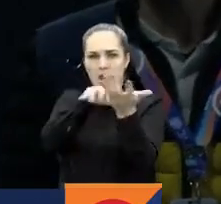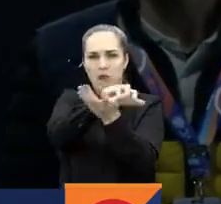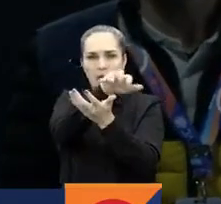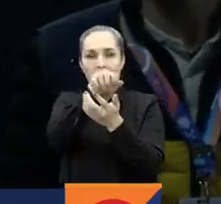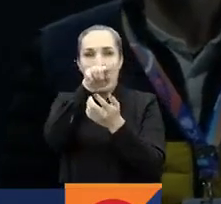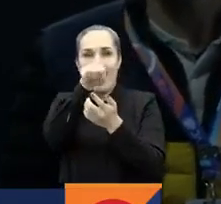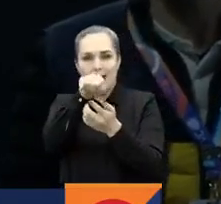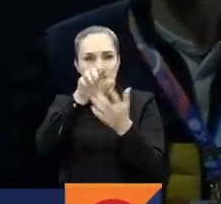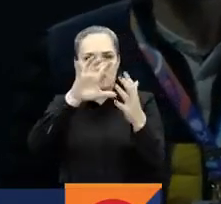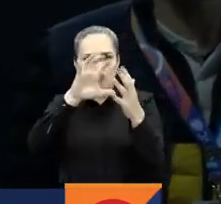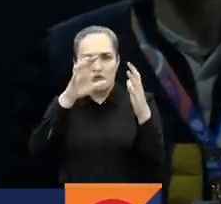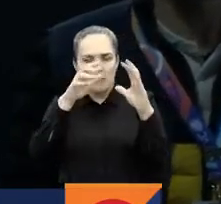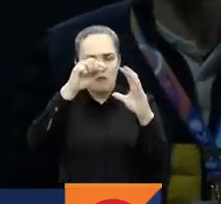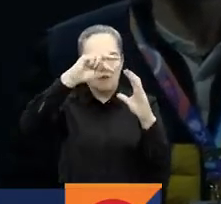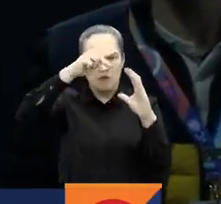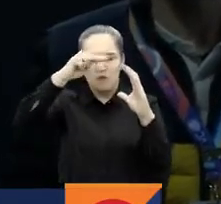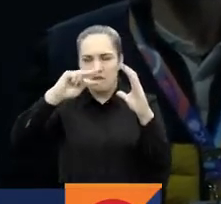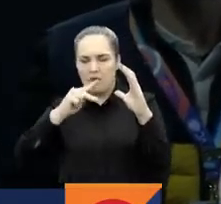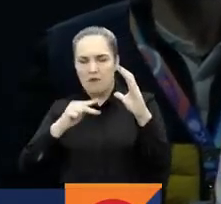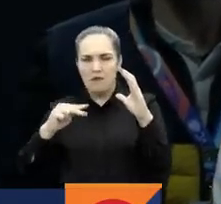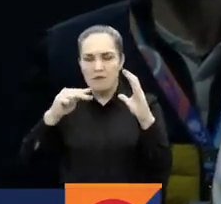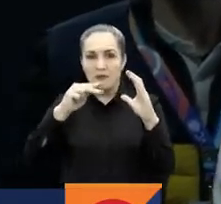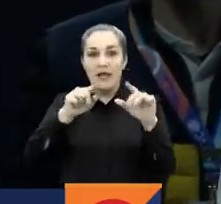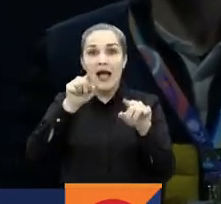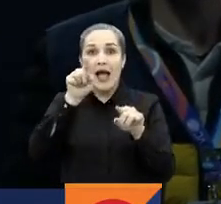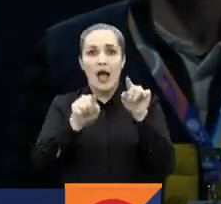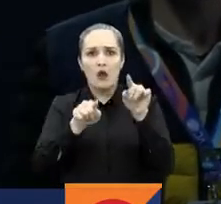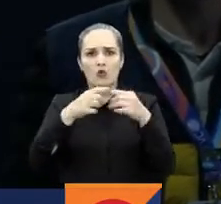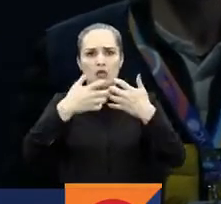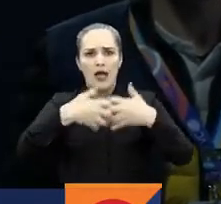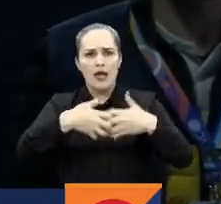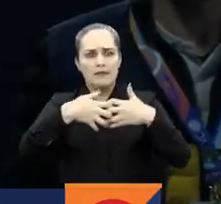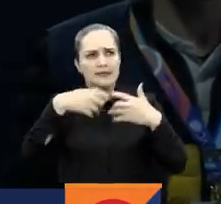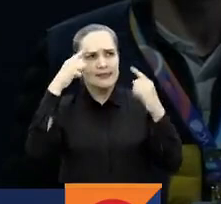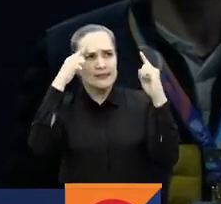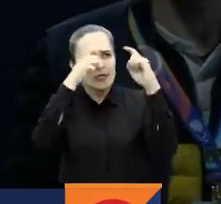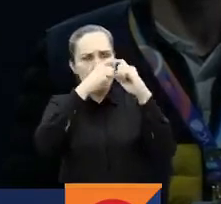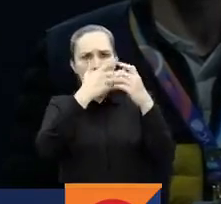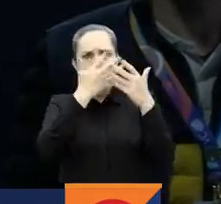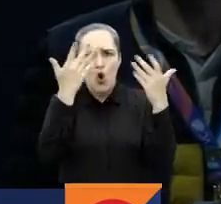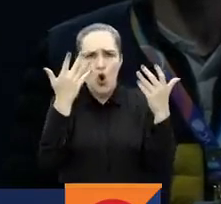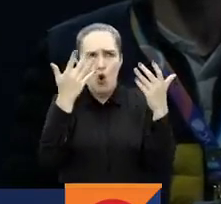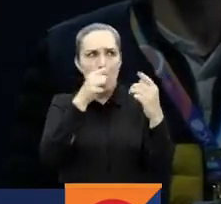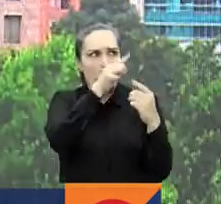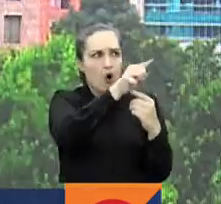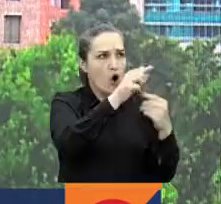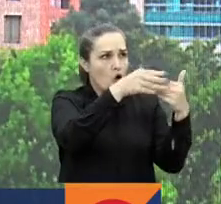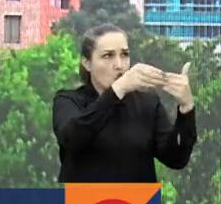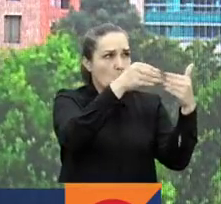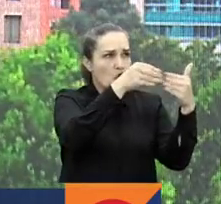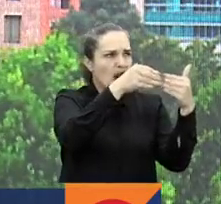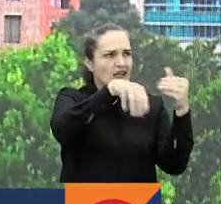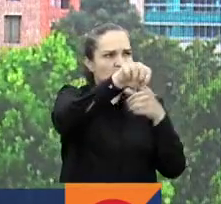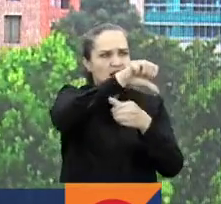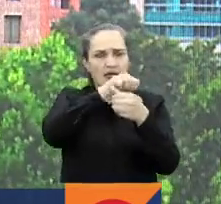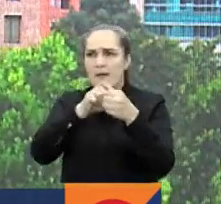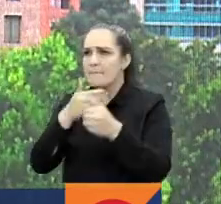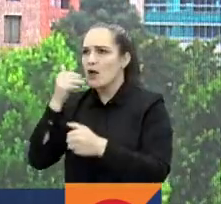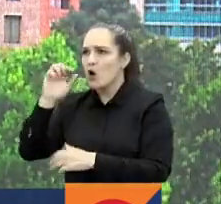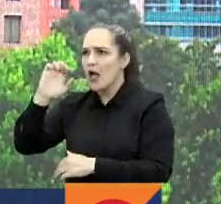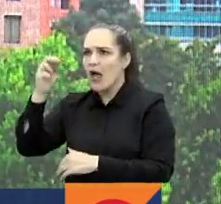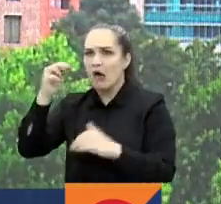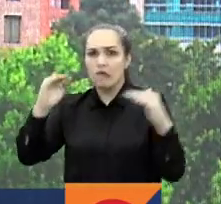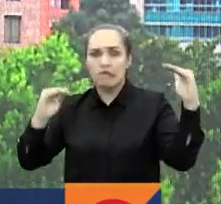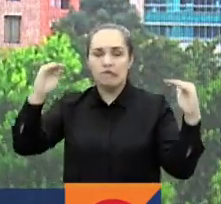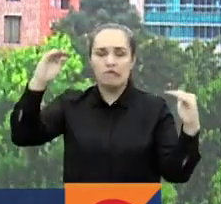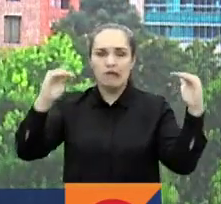donde hay inversionistas que están tratando de moverse hacia el euro y eso es lo que está generando esa paridad. Y también hablamos